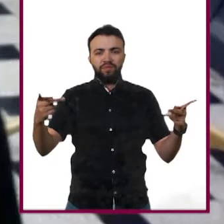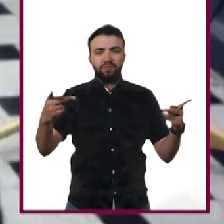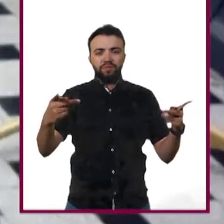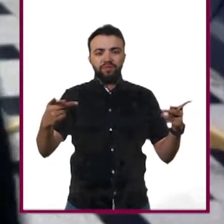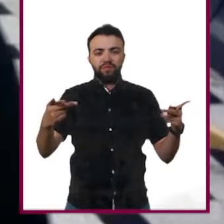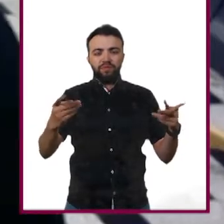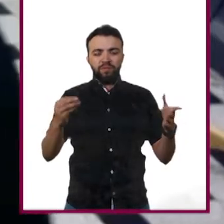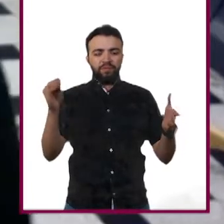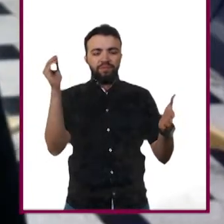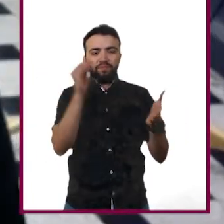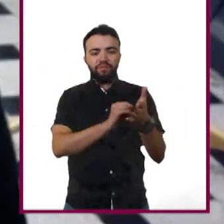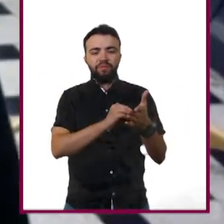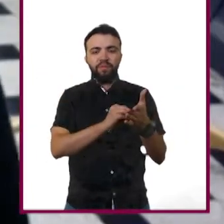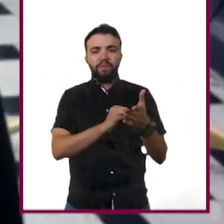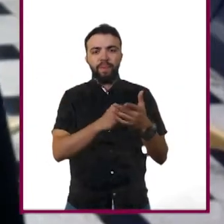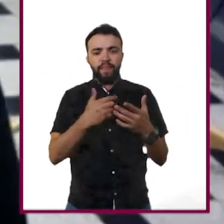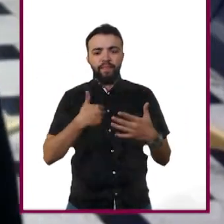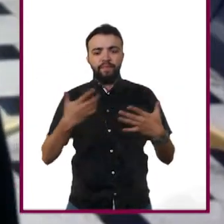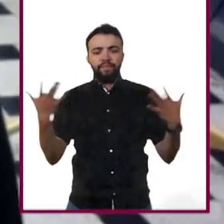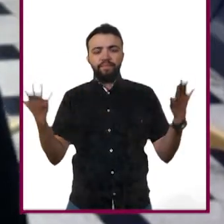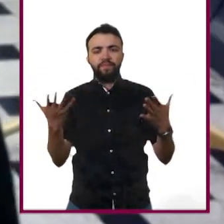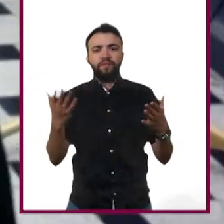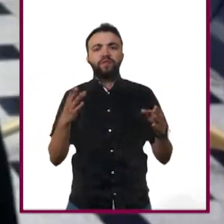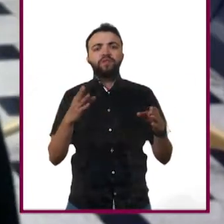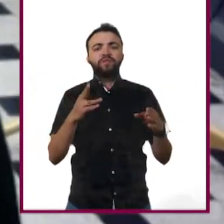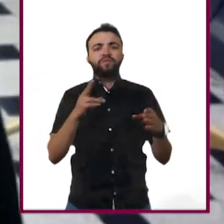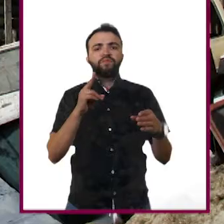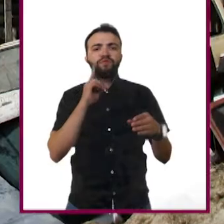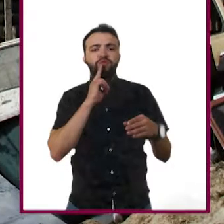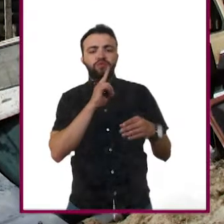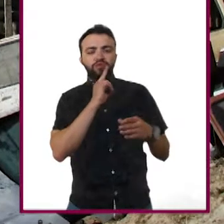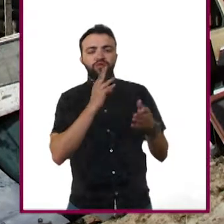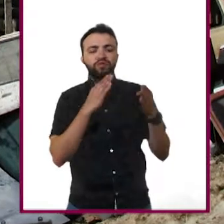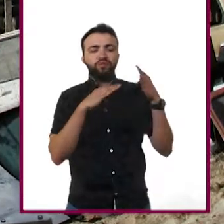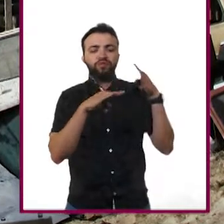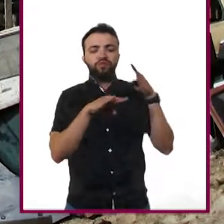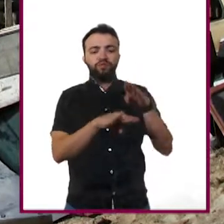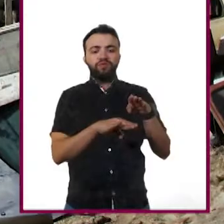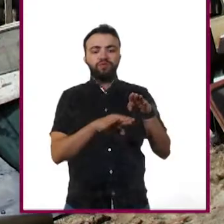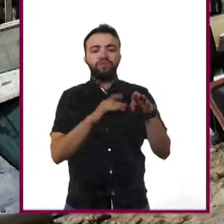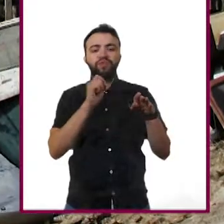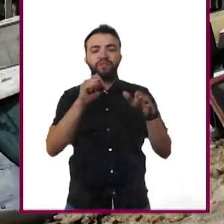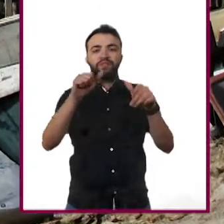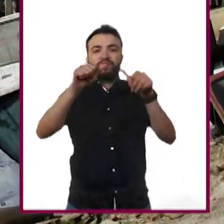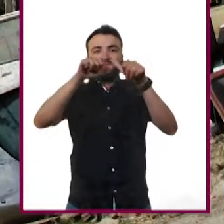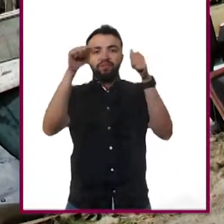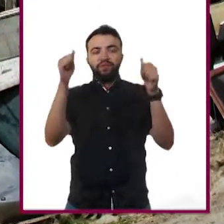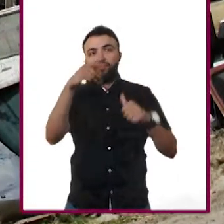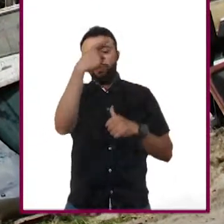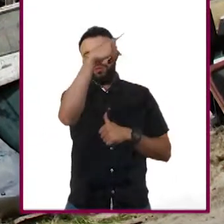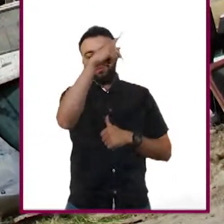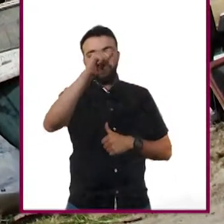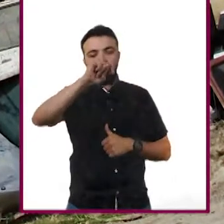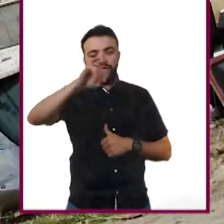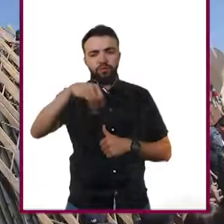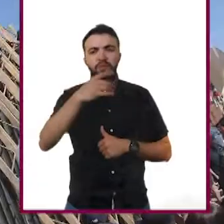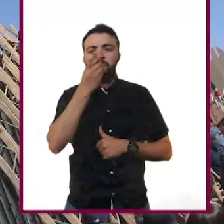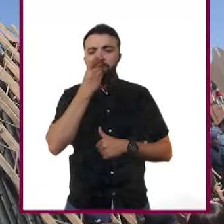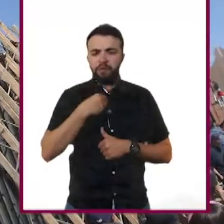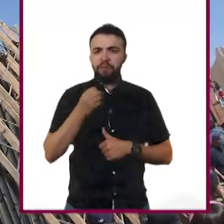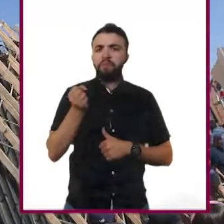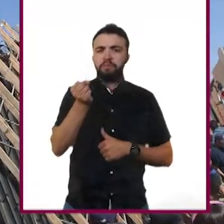vez en cuando, hacer una nota sobre la escena artística en Tijuana. Me dijeron que